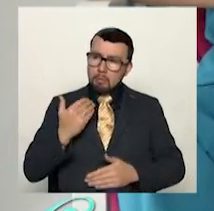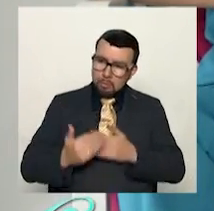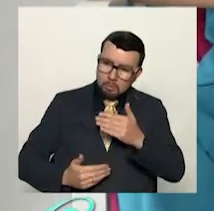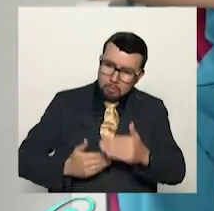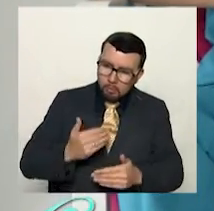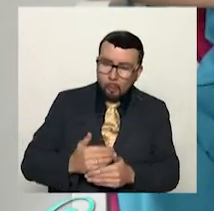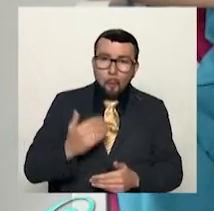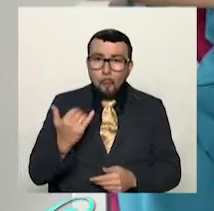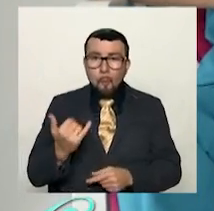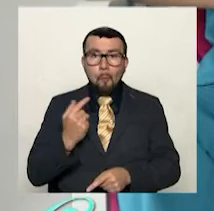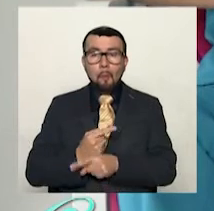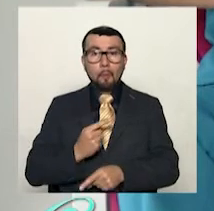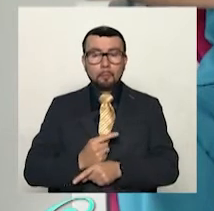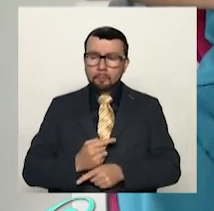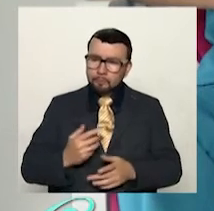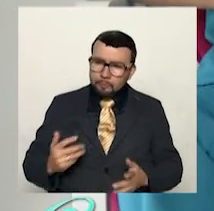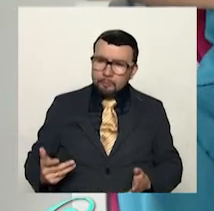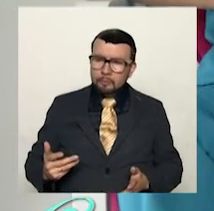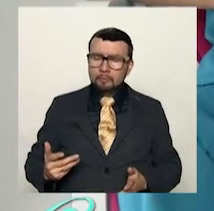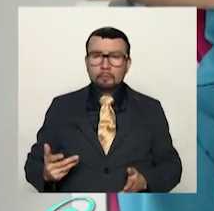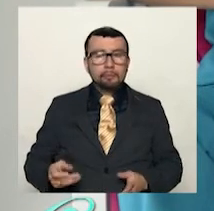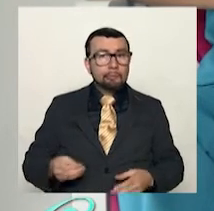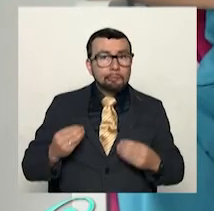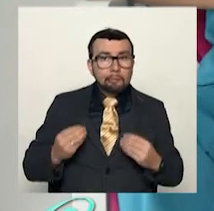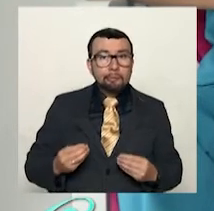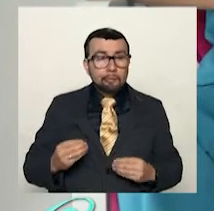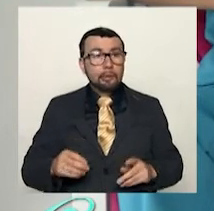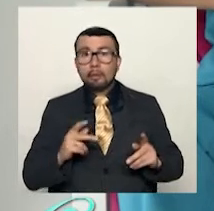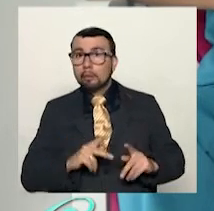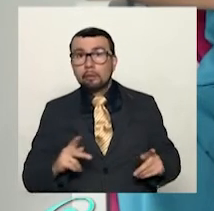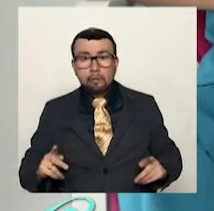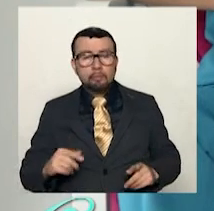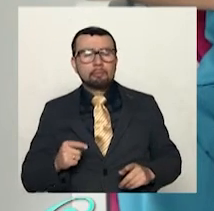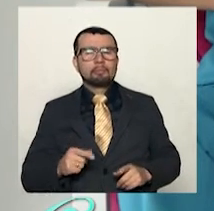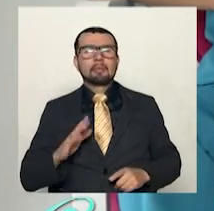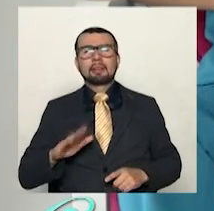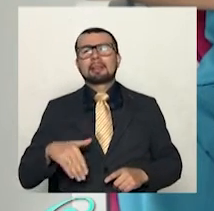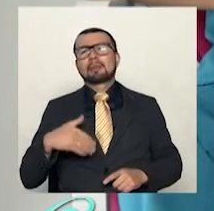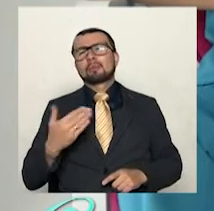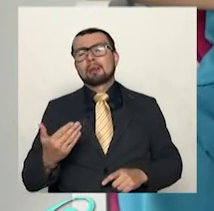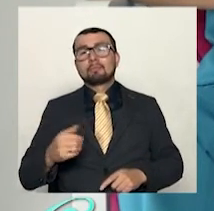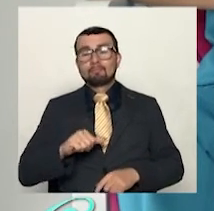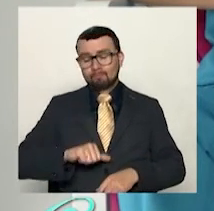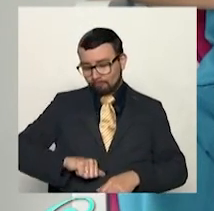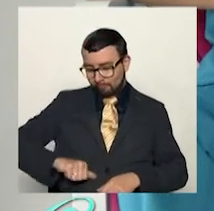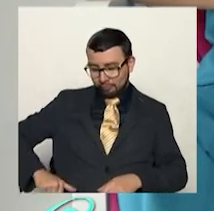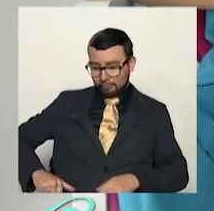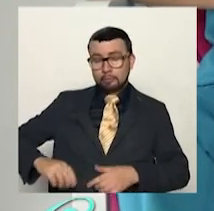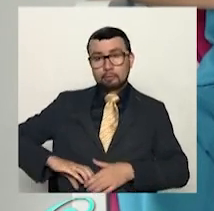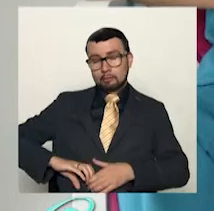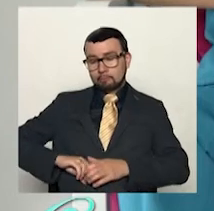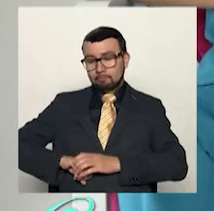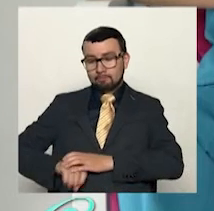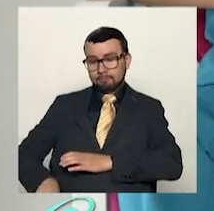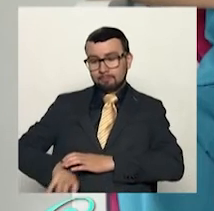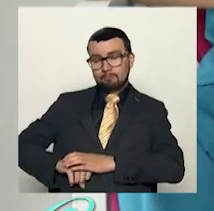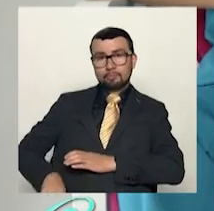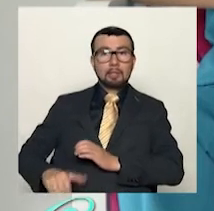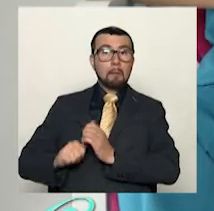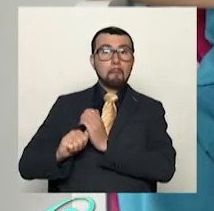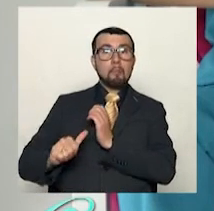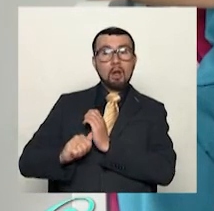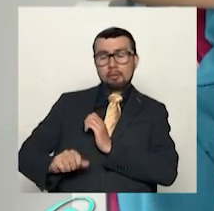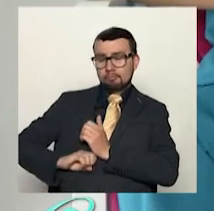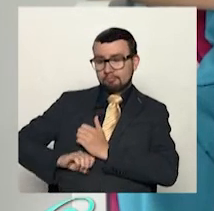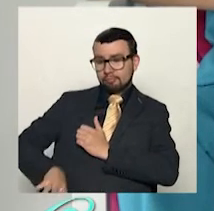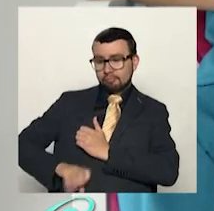al cólico que terminan muchos pacientes con colostomías, que es que tienen que dar del cuerpo con una bolsita por un lado, porque hubo